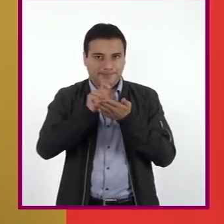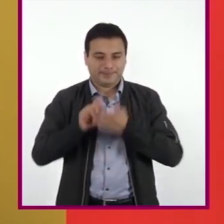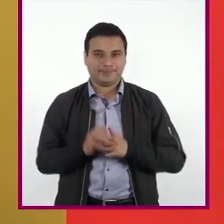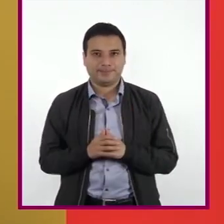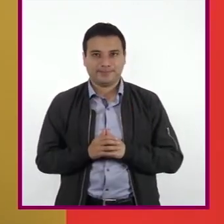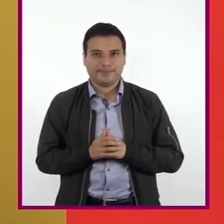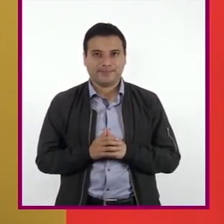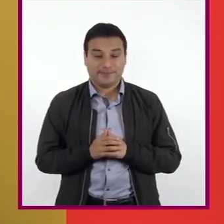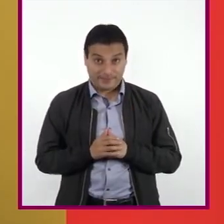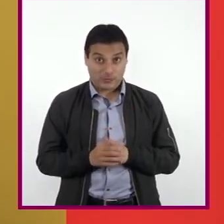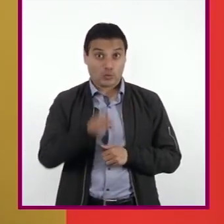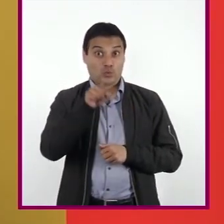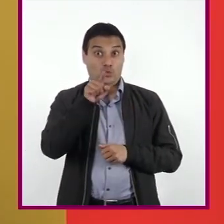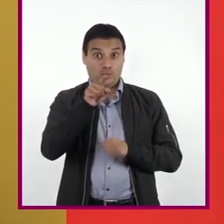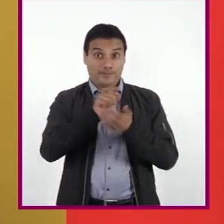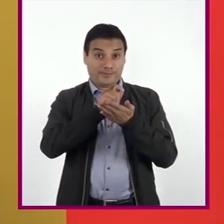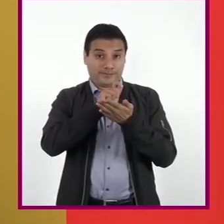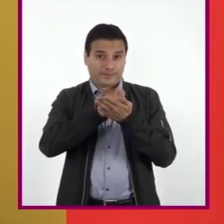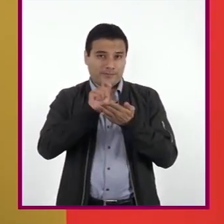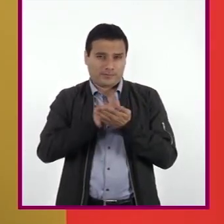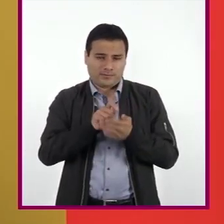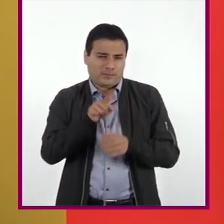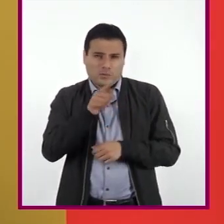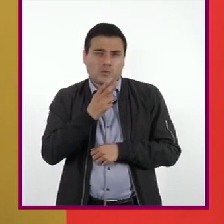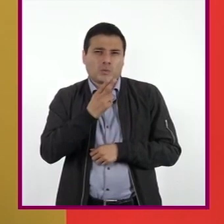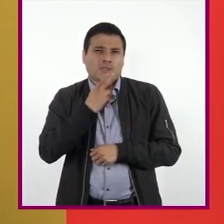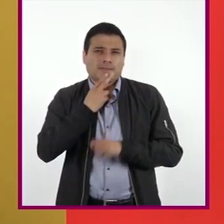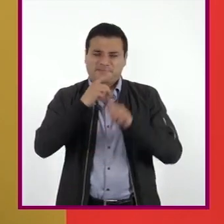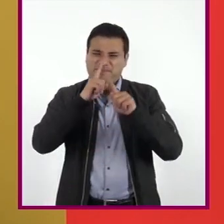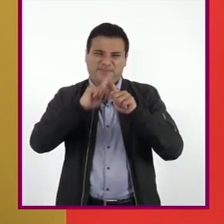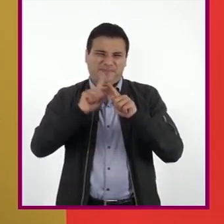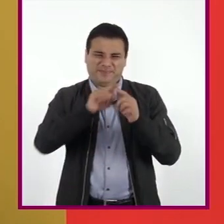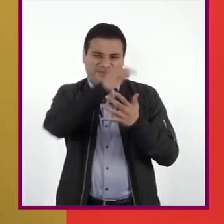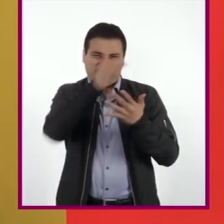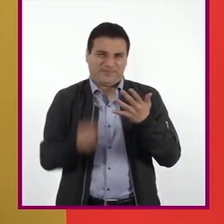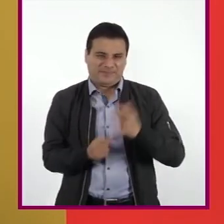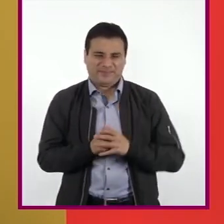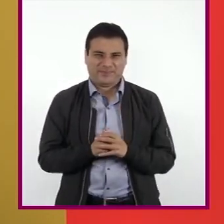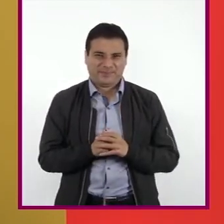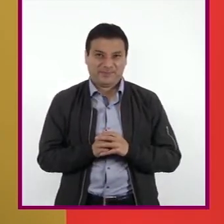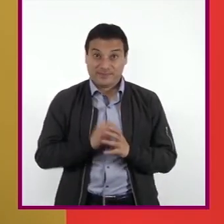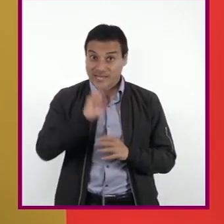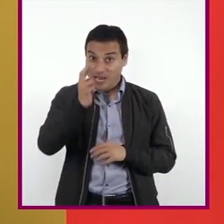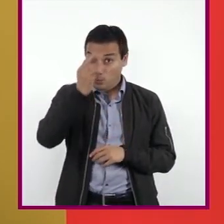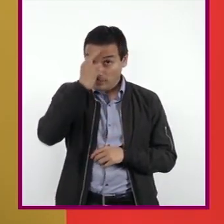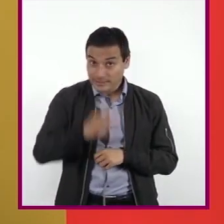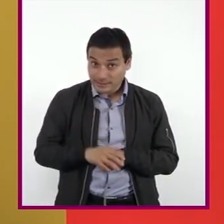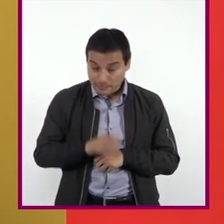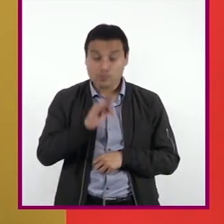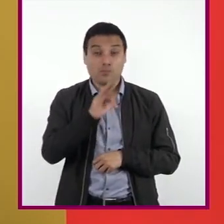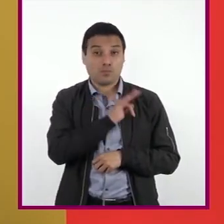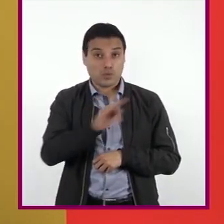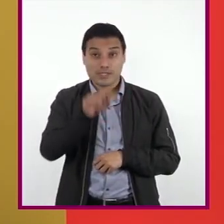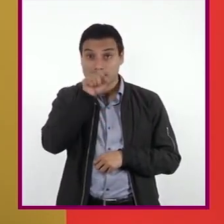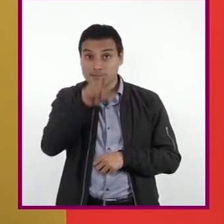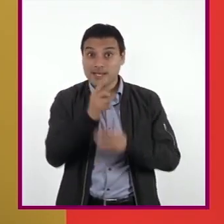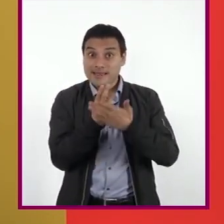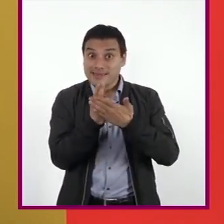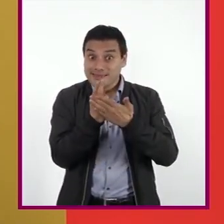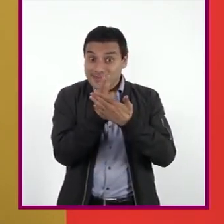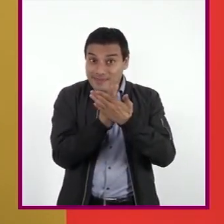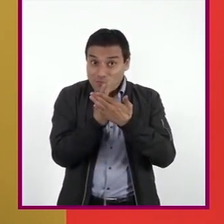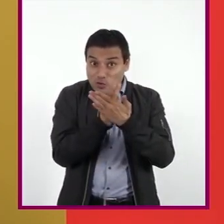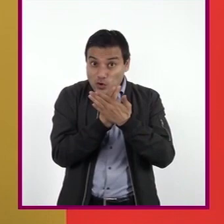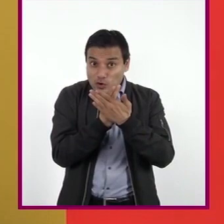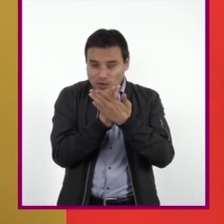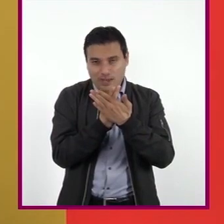Elabórenla con los materiales que tengan a la mano y recuerden la importancia que tiene el uso de dibujos para hacerla más